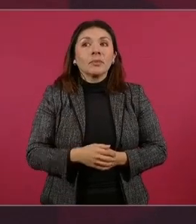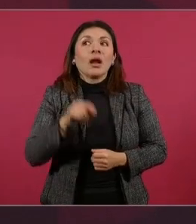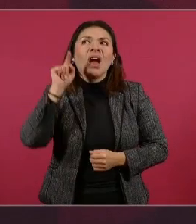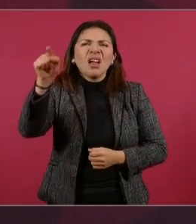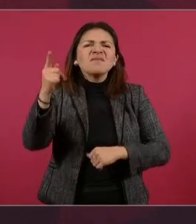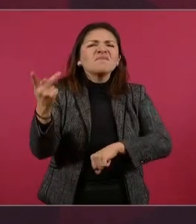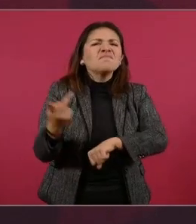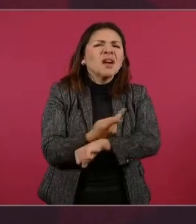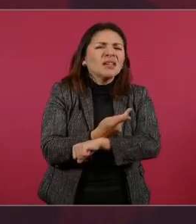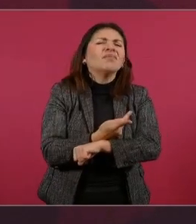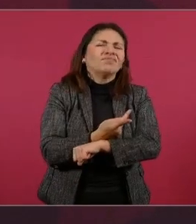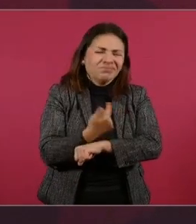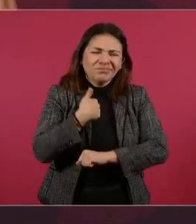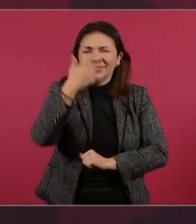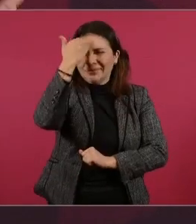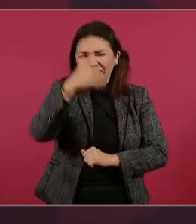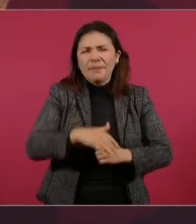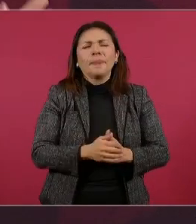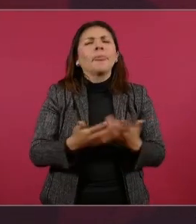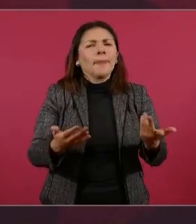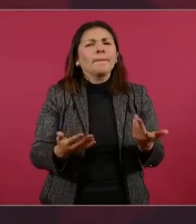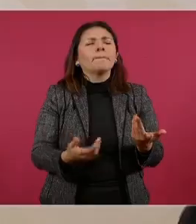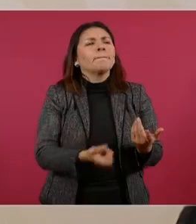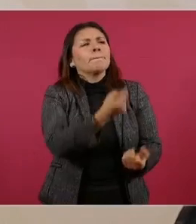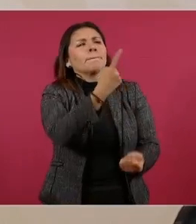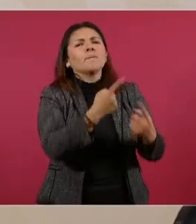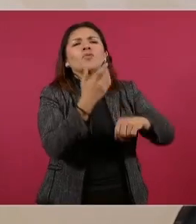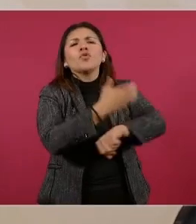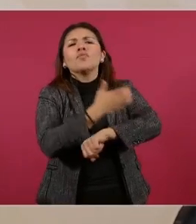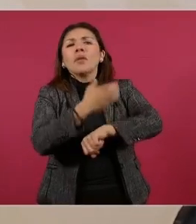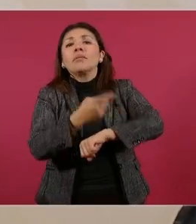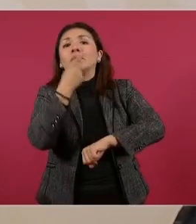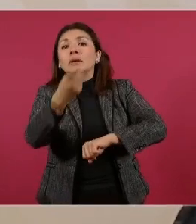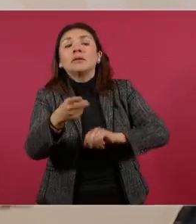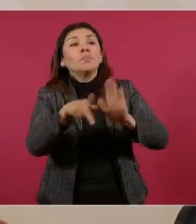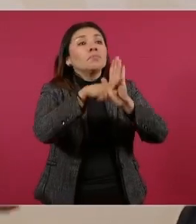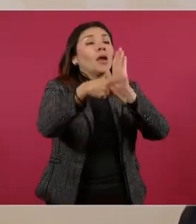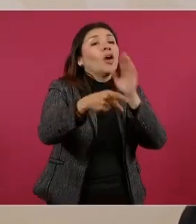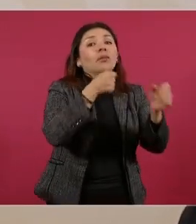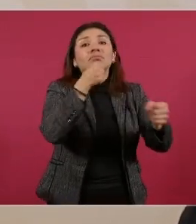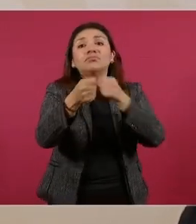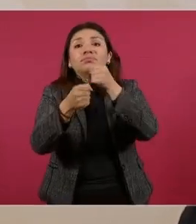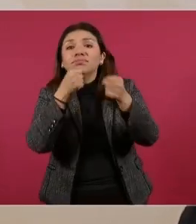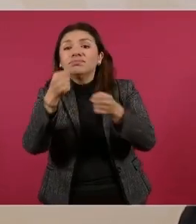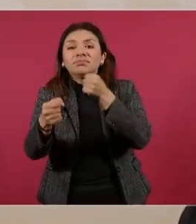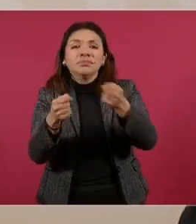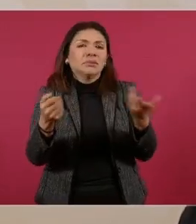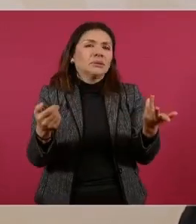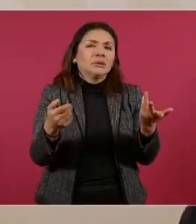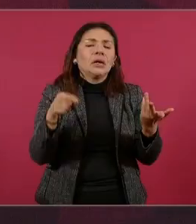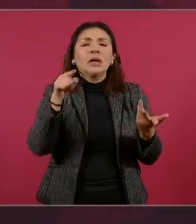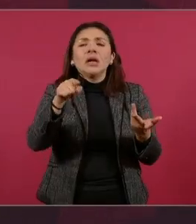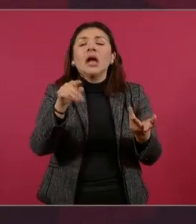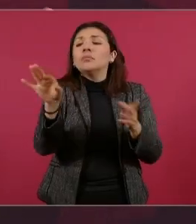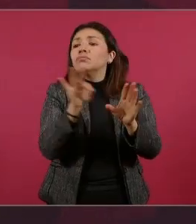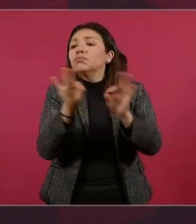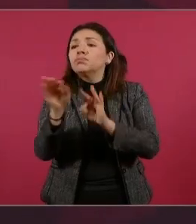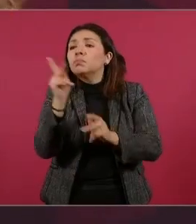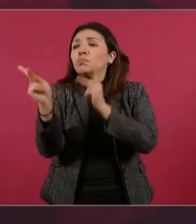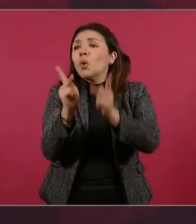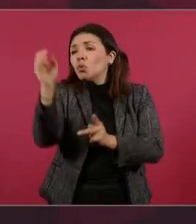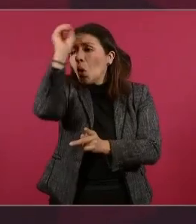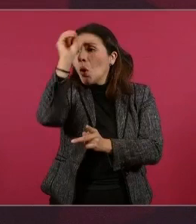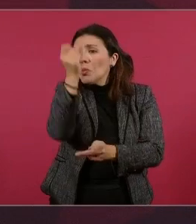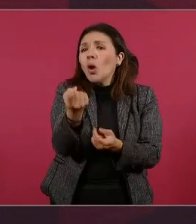sucede es que algún compañero hizo un reportaje e recogió algunos puntos